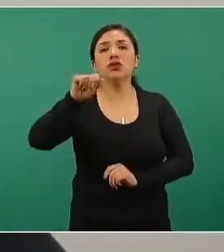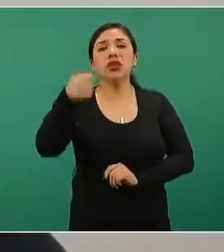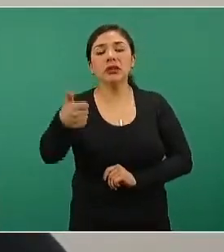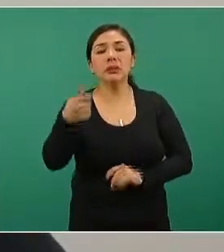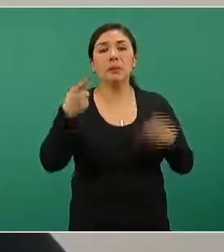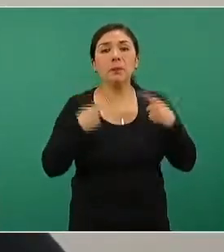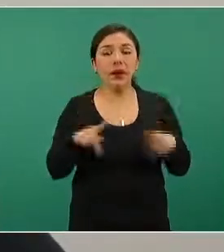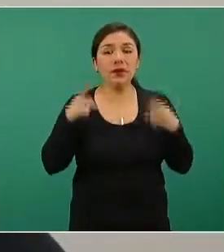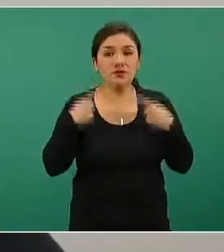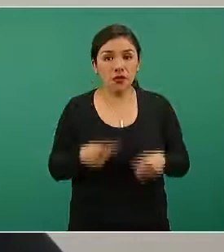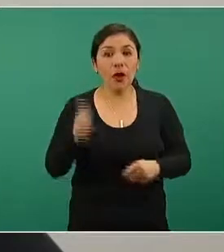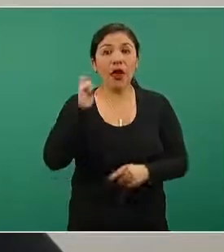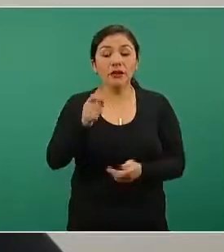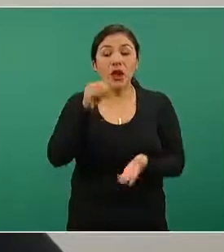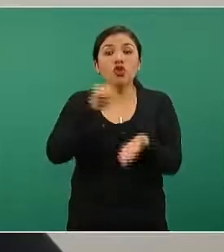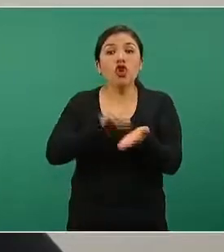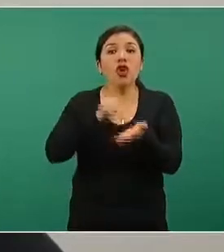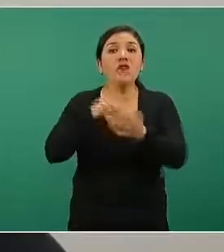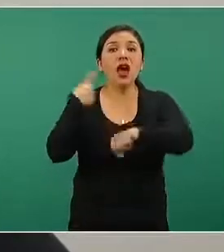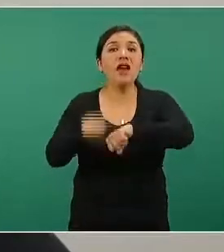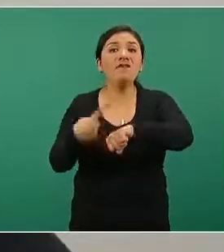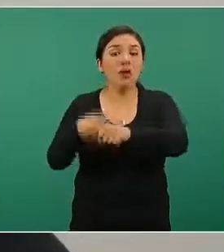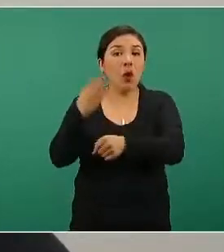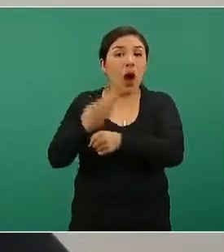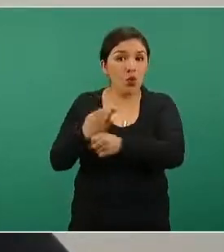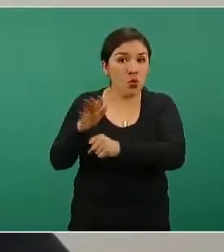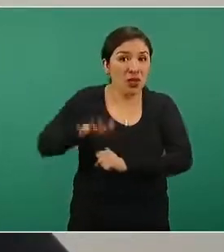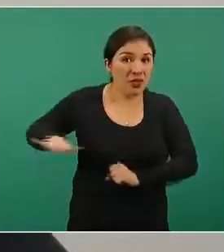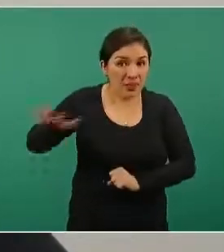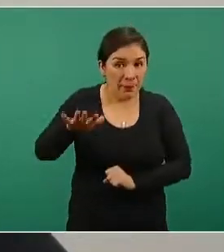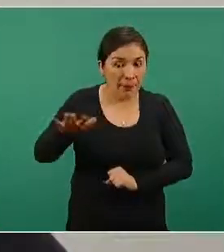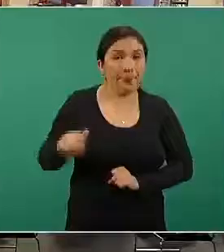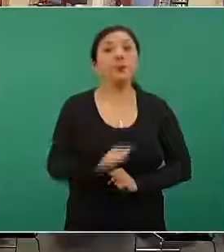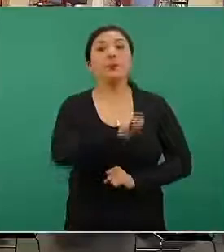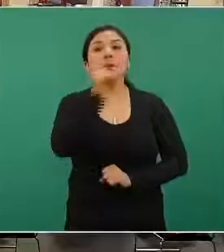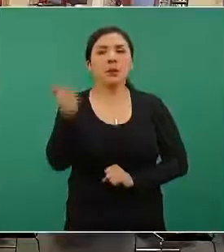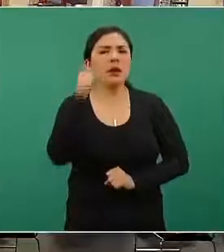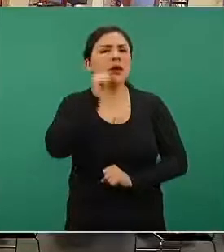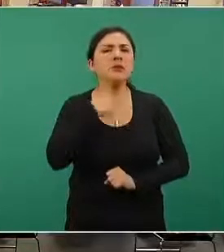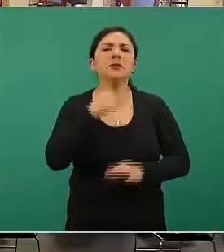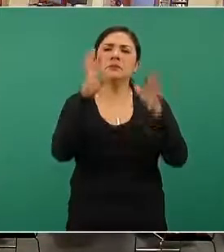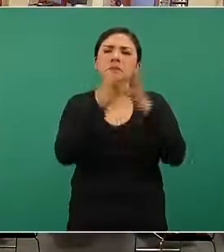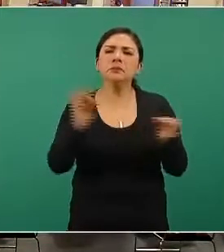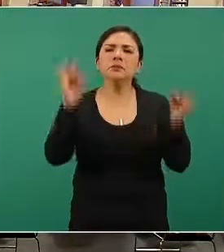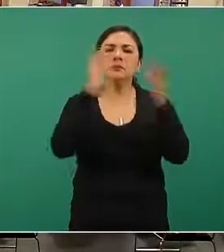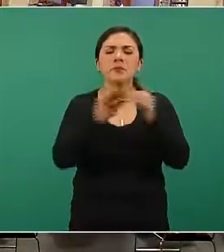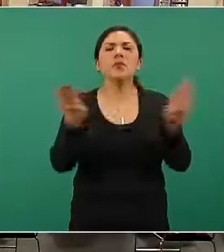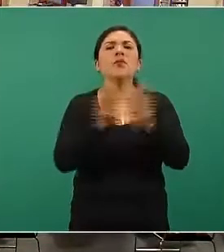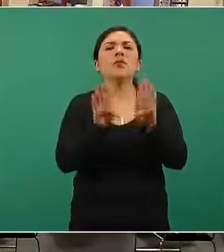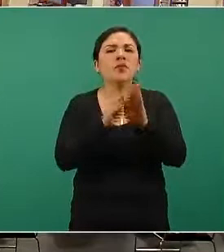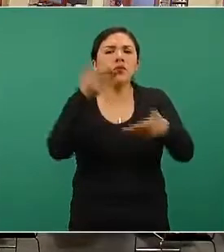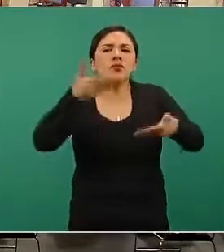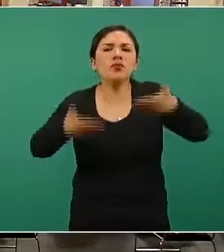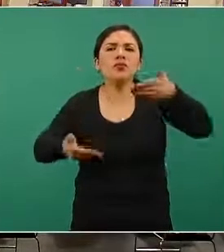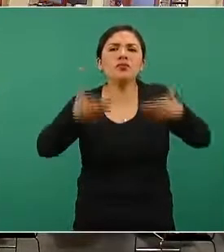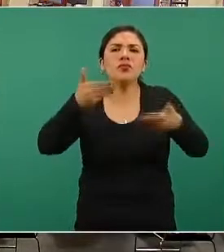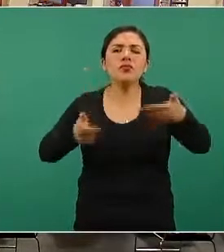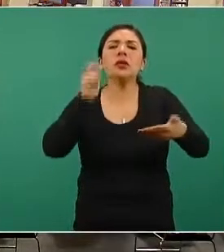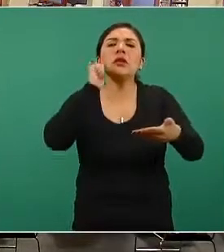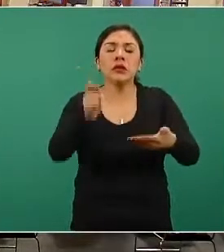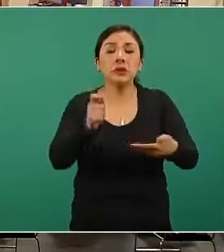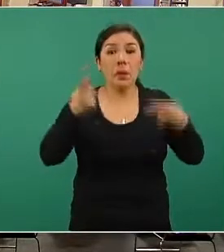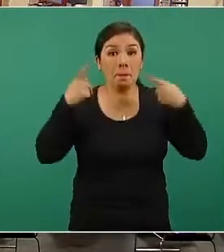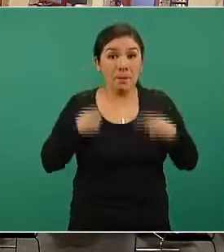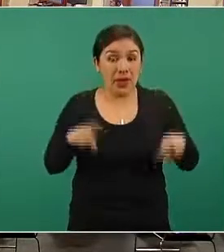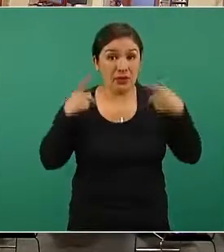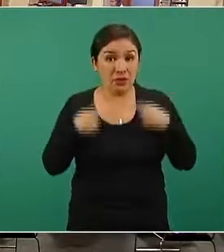48.386 la que tienen esta característica. Y también noche con noche hacemos el contraste contra aquellas personas